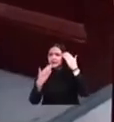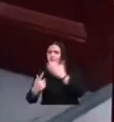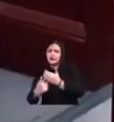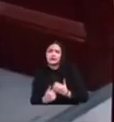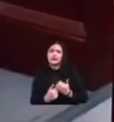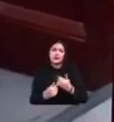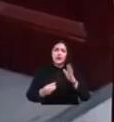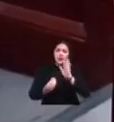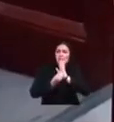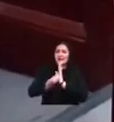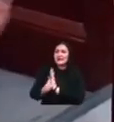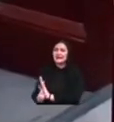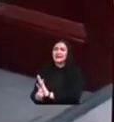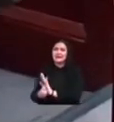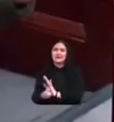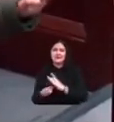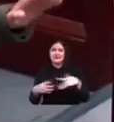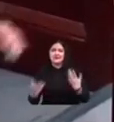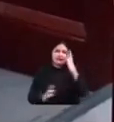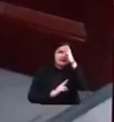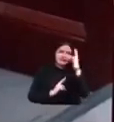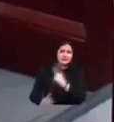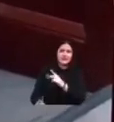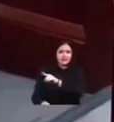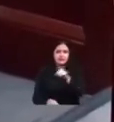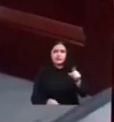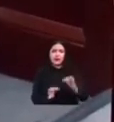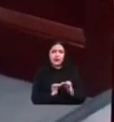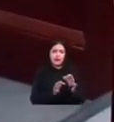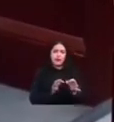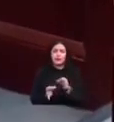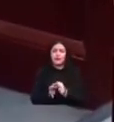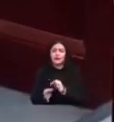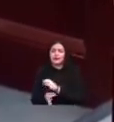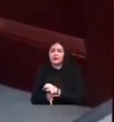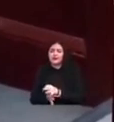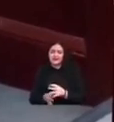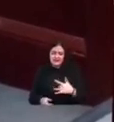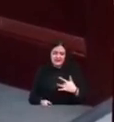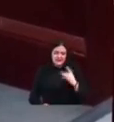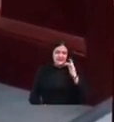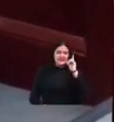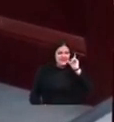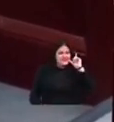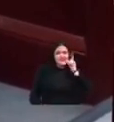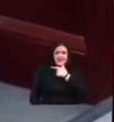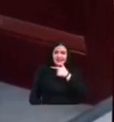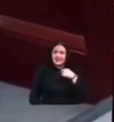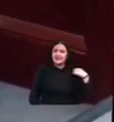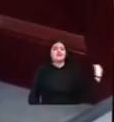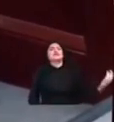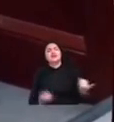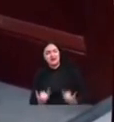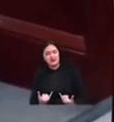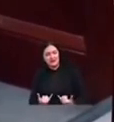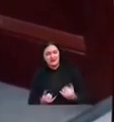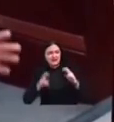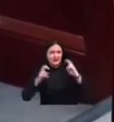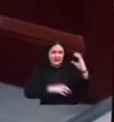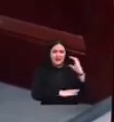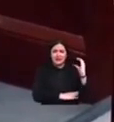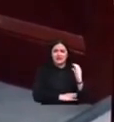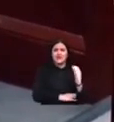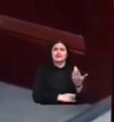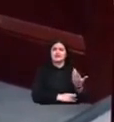de Plateado Cauca? Porque respetan a la población. Me da tristeza esto que está pasando en el país.